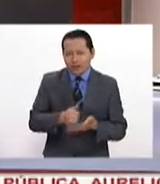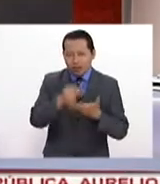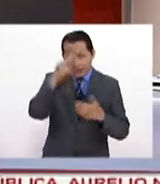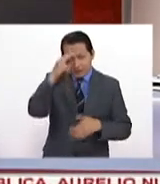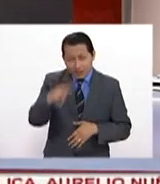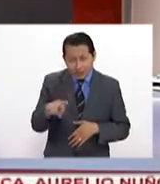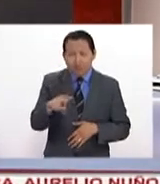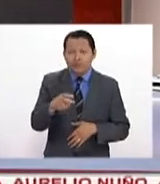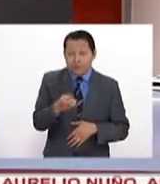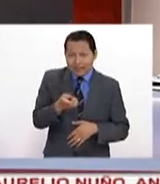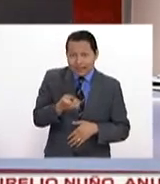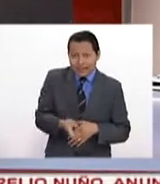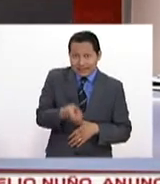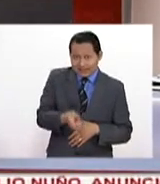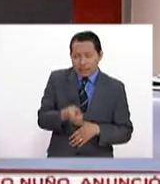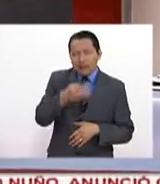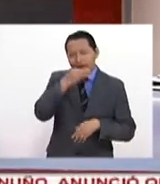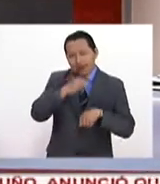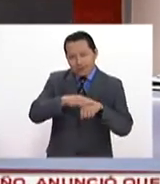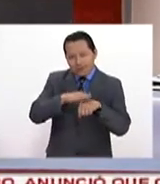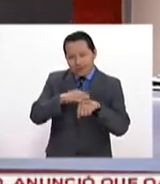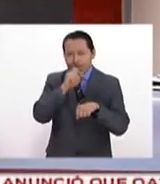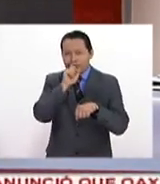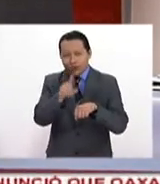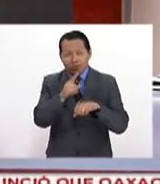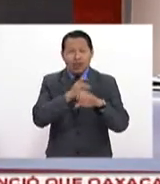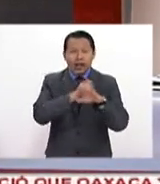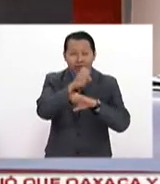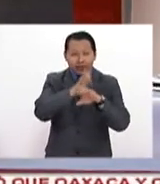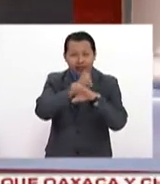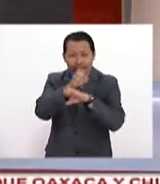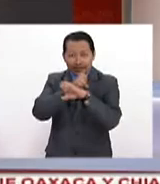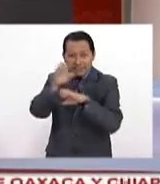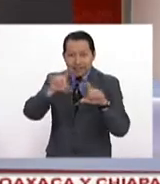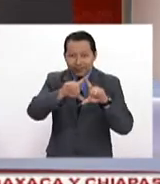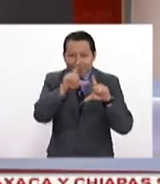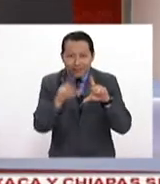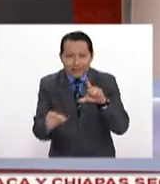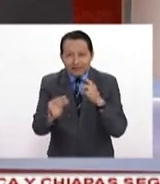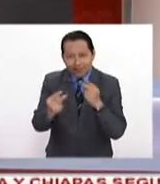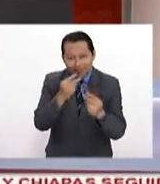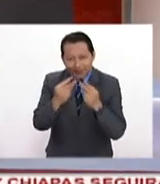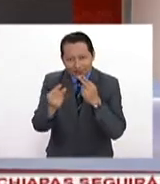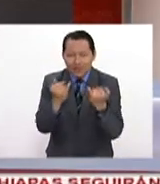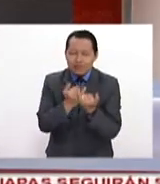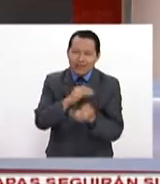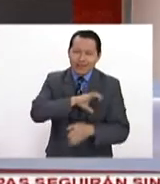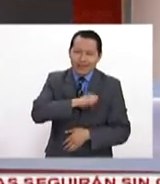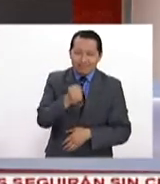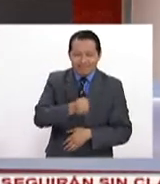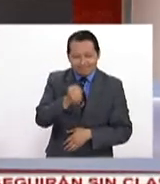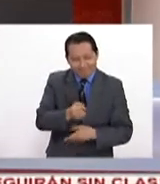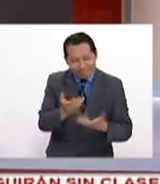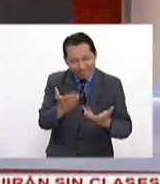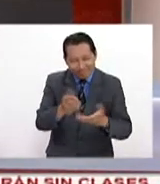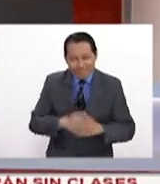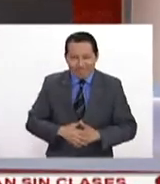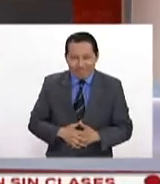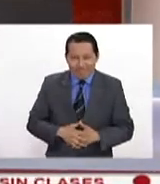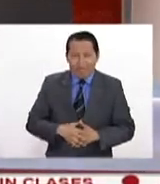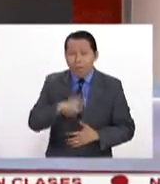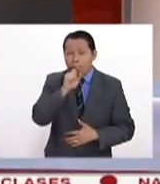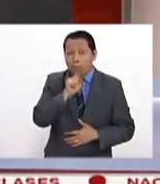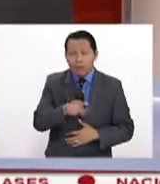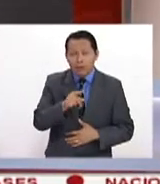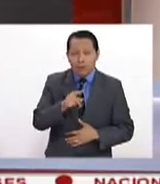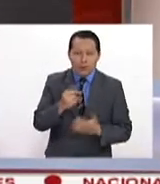país. Desde aquí, como siempre, un saludo muy afectuoso también a quienes nos están viendo en el interior de la República Mexicana.